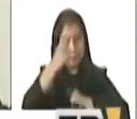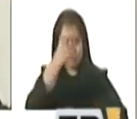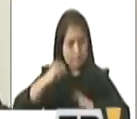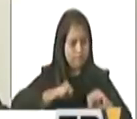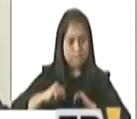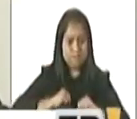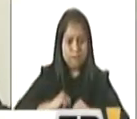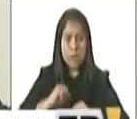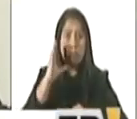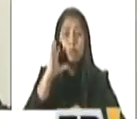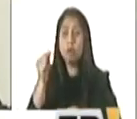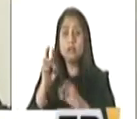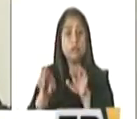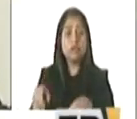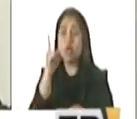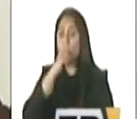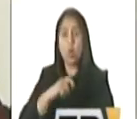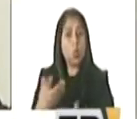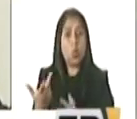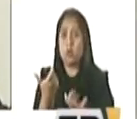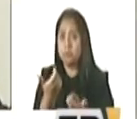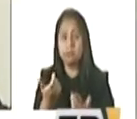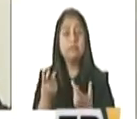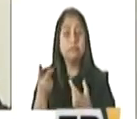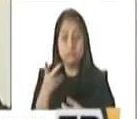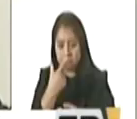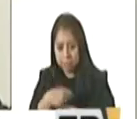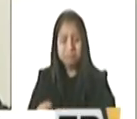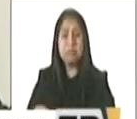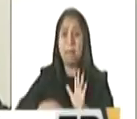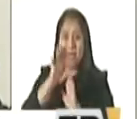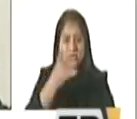por los más desposeídos y por los que más están sufriendo